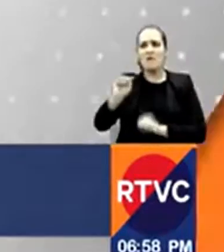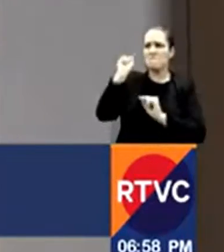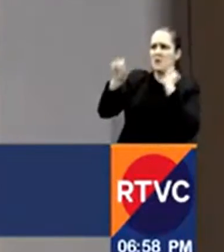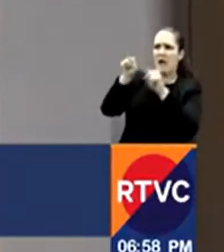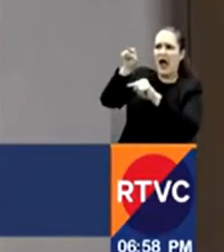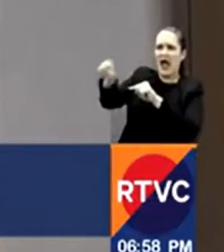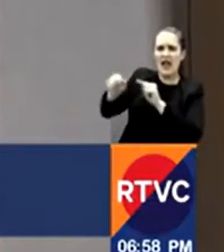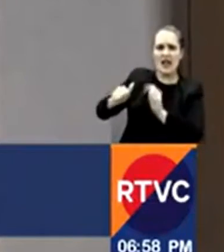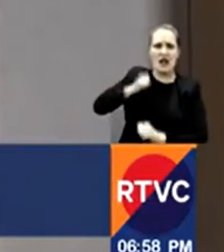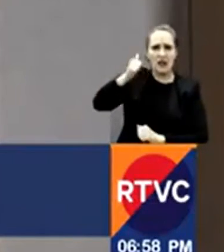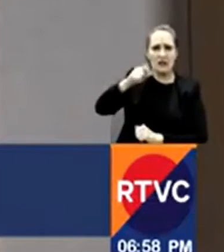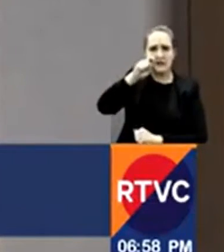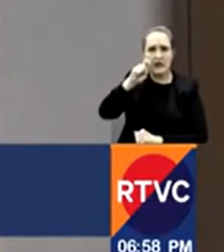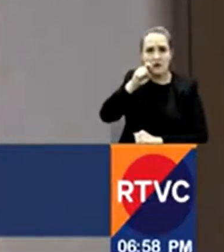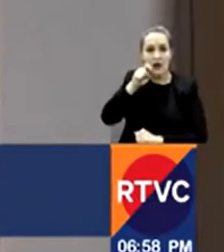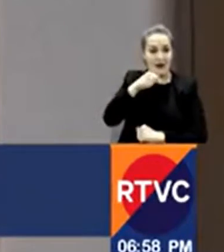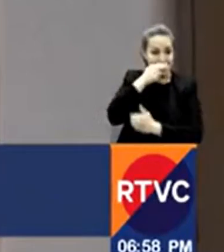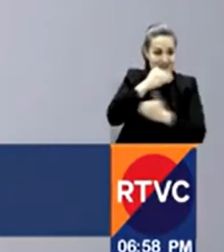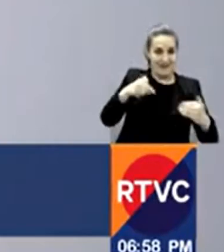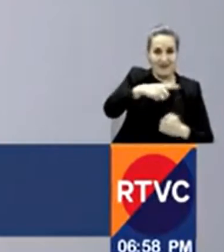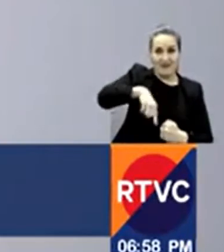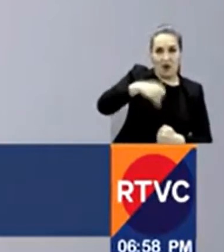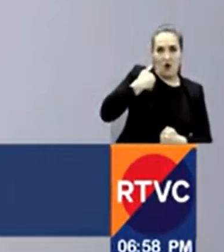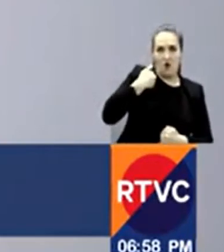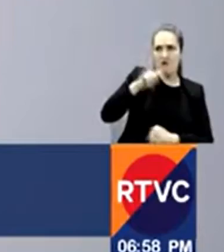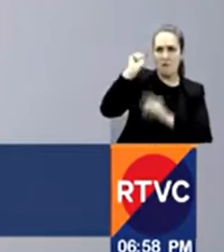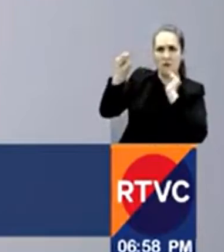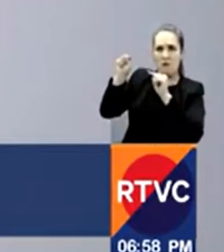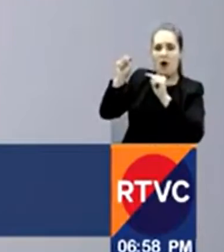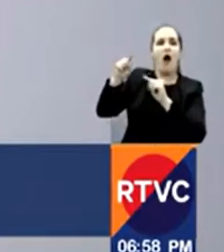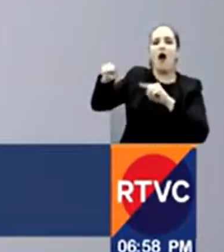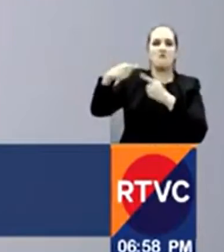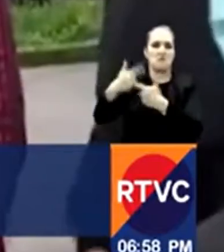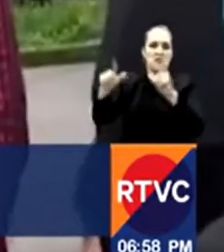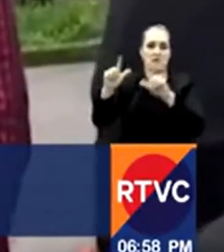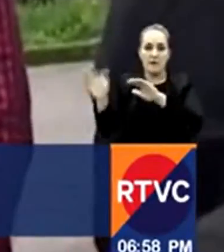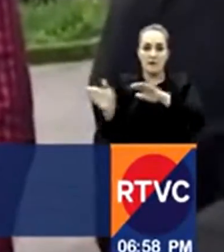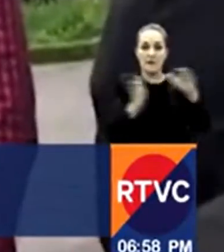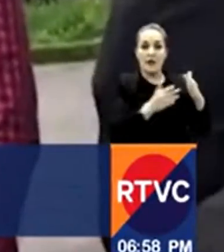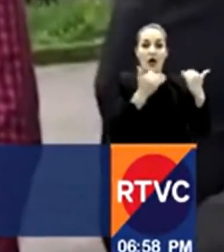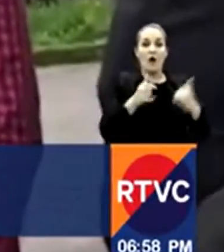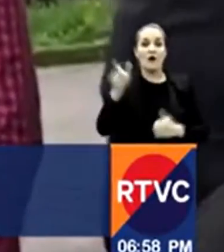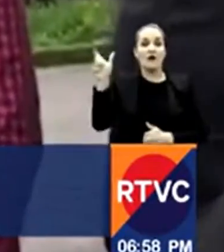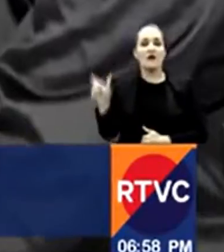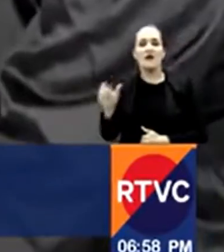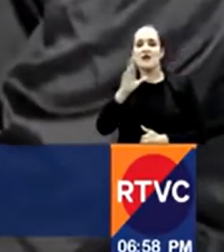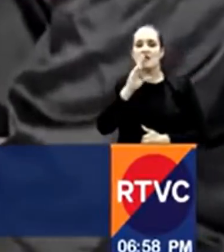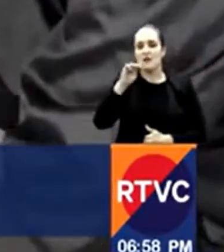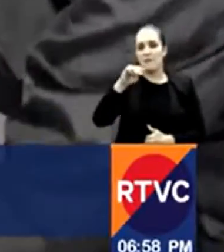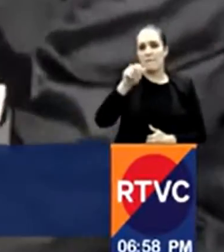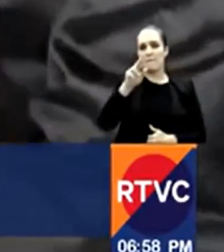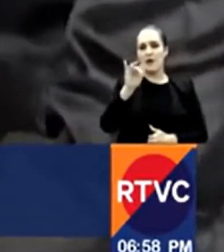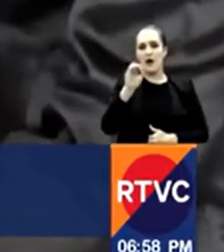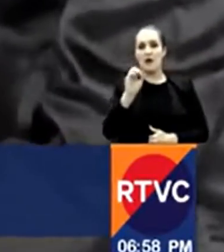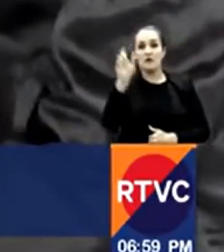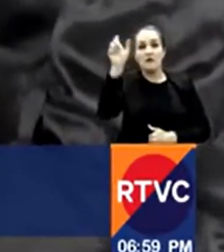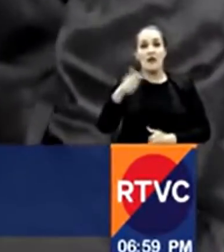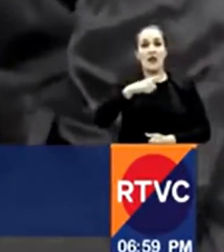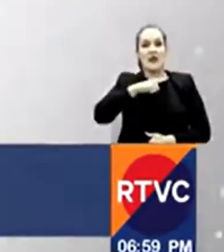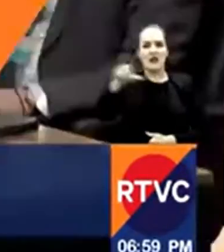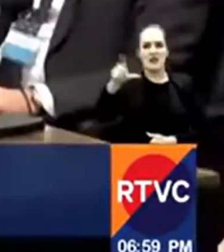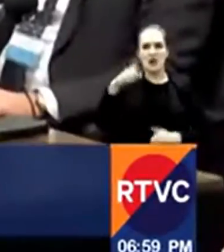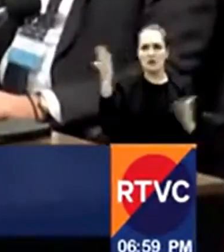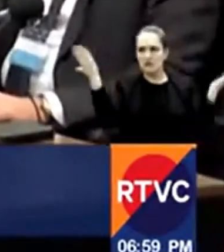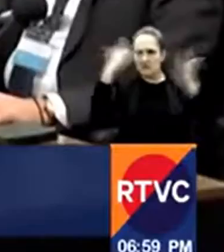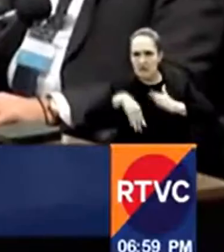sexual. A indagatoria en la Corte, senador y candidato Mario Castaño lo señalan de liderar red criminal y de